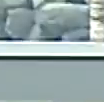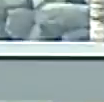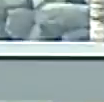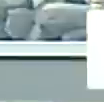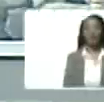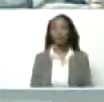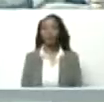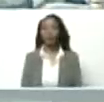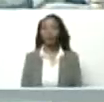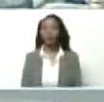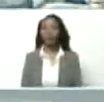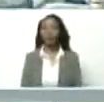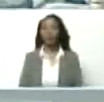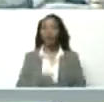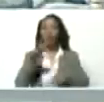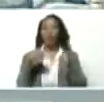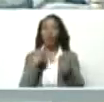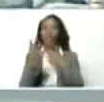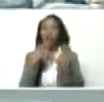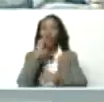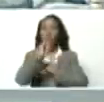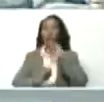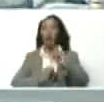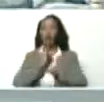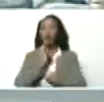número 14 de la Feria Internacional